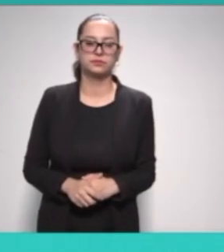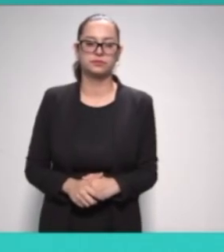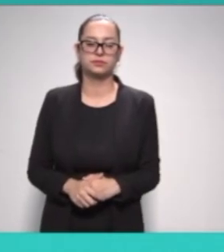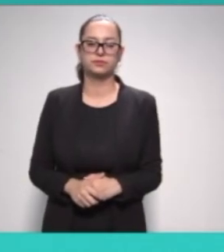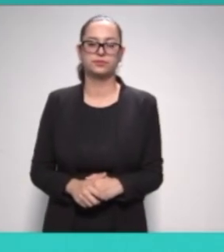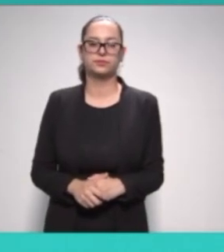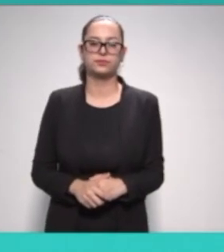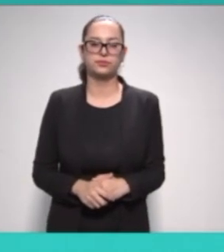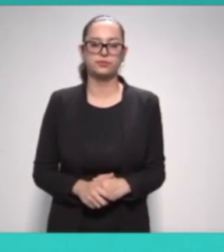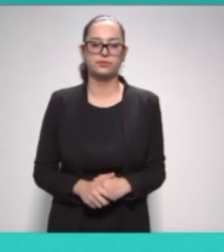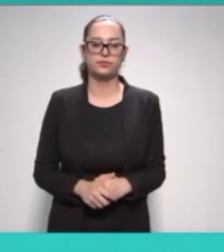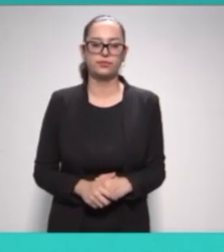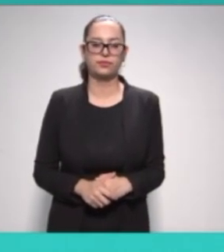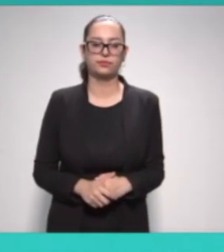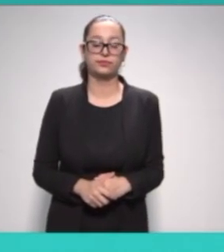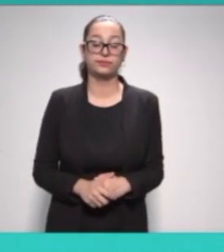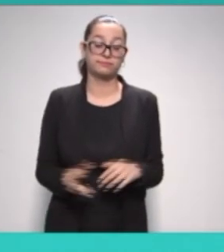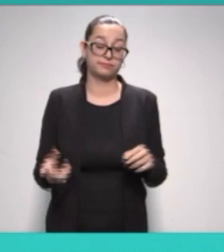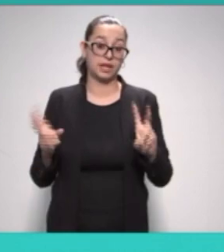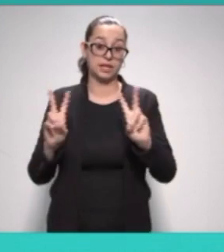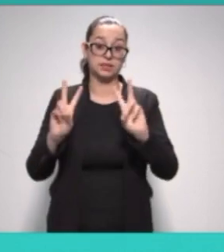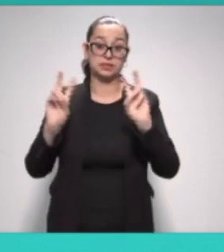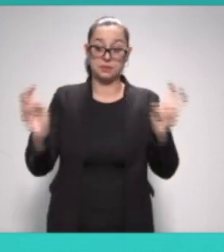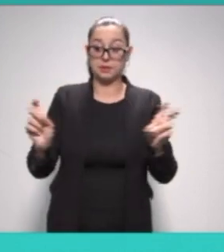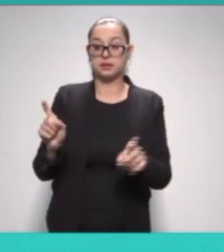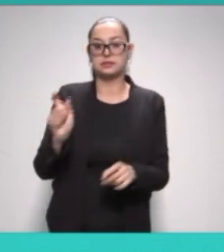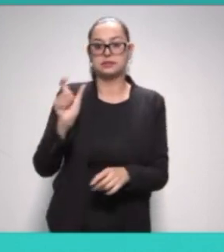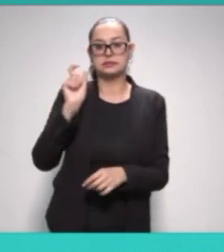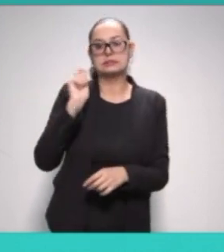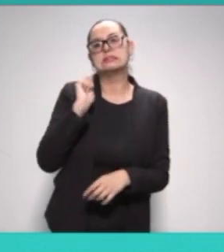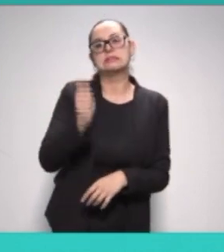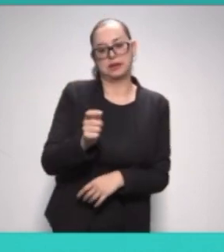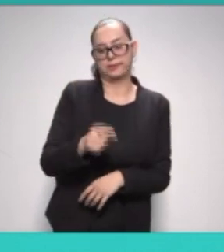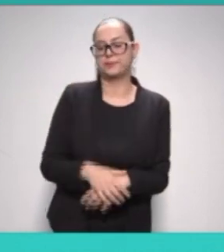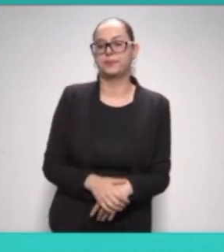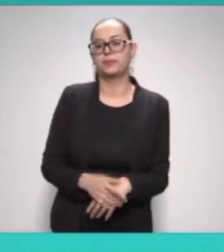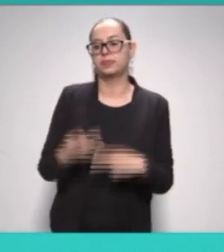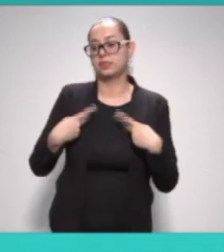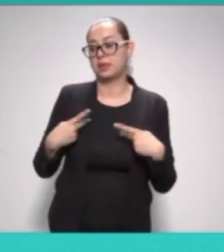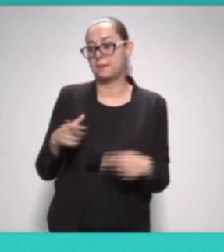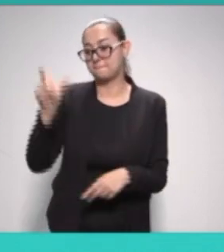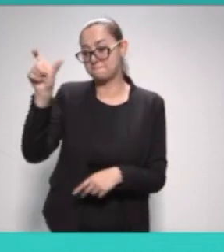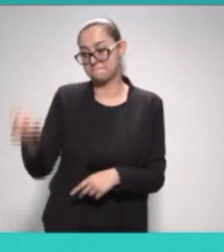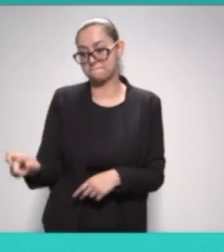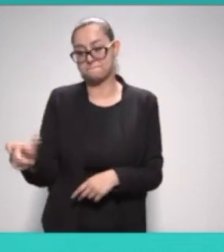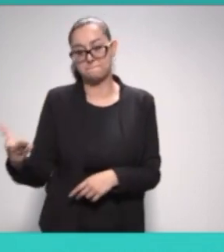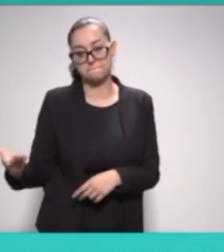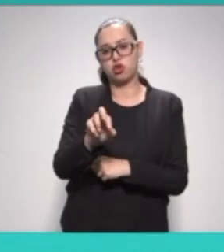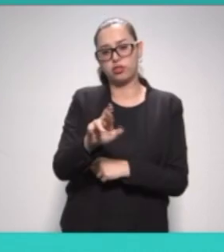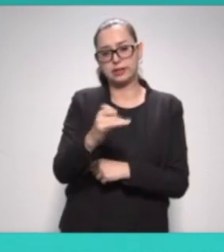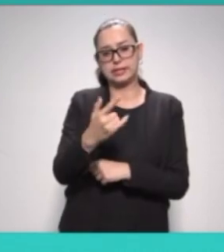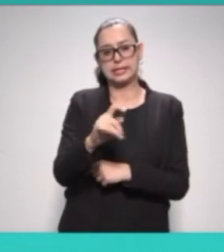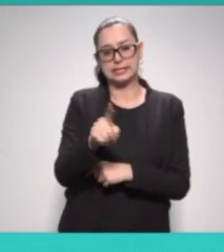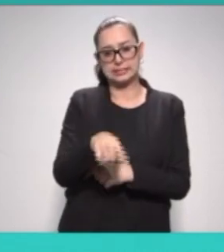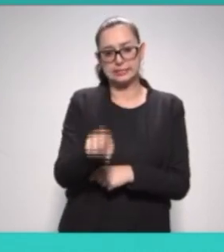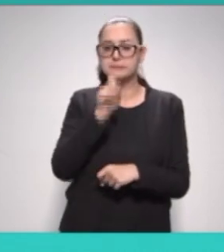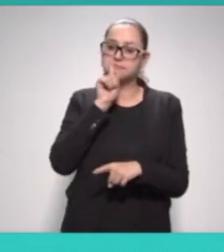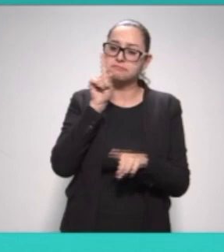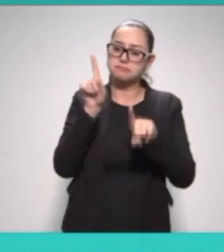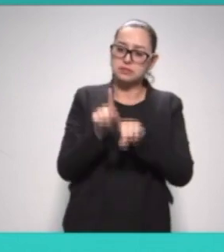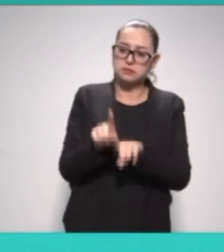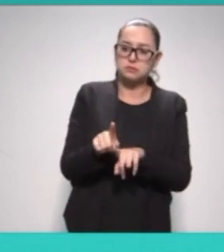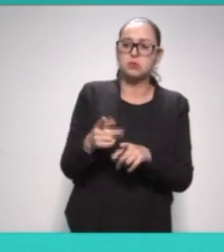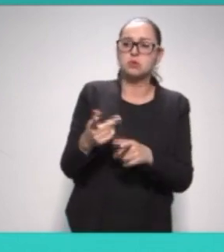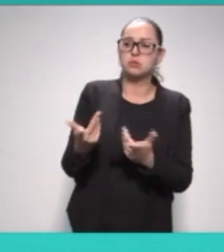secretaria de administración y finanzas de la ciudad de mexico debe buscar y dar a conocer el permiso temporal revocable exclusivo o la expresión